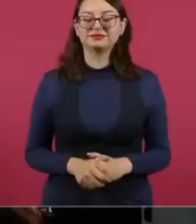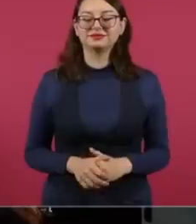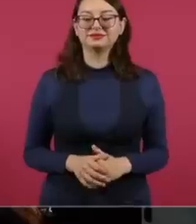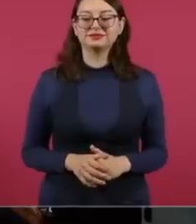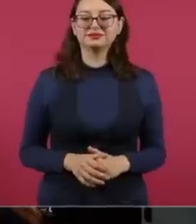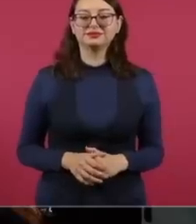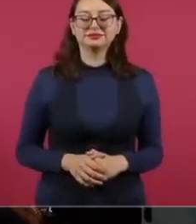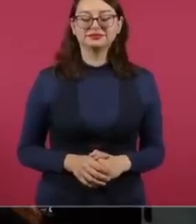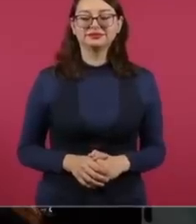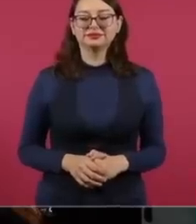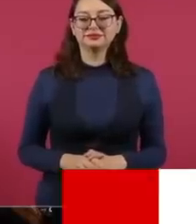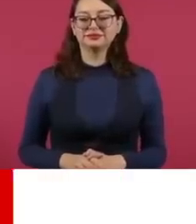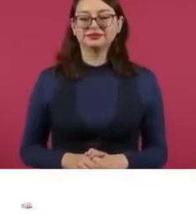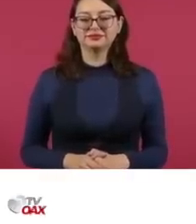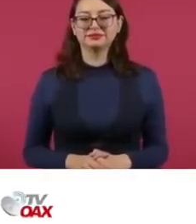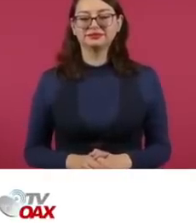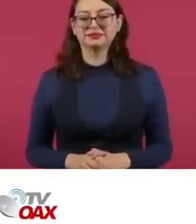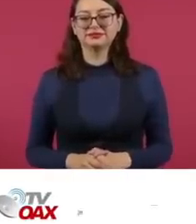Sí.